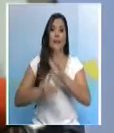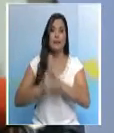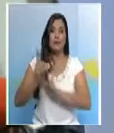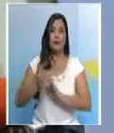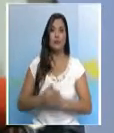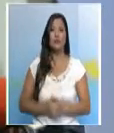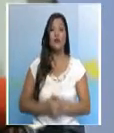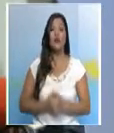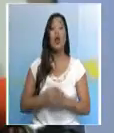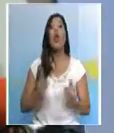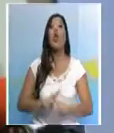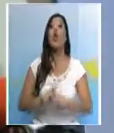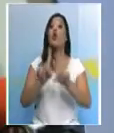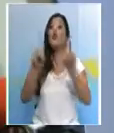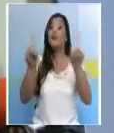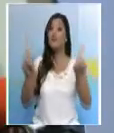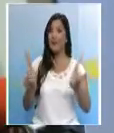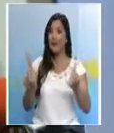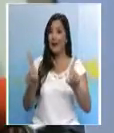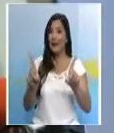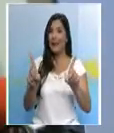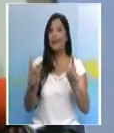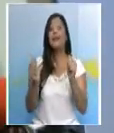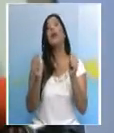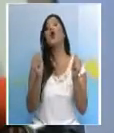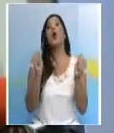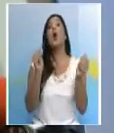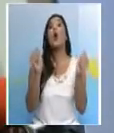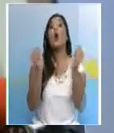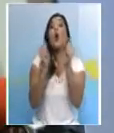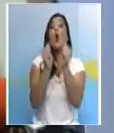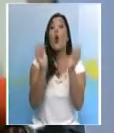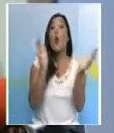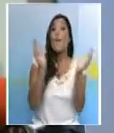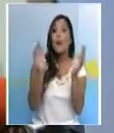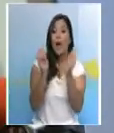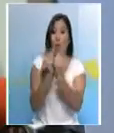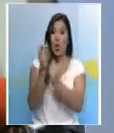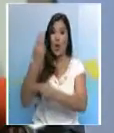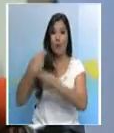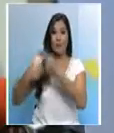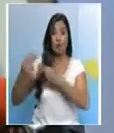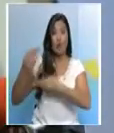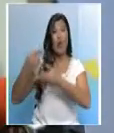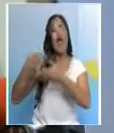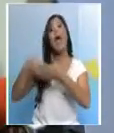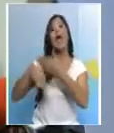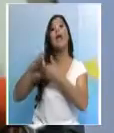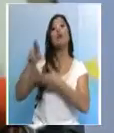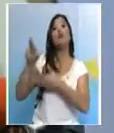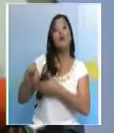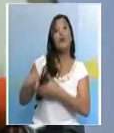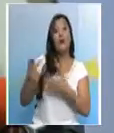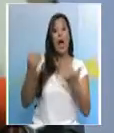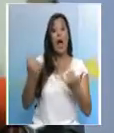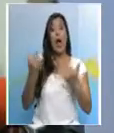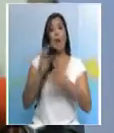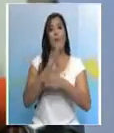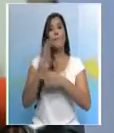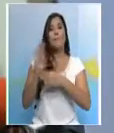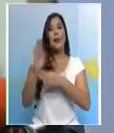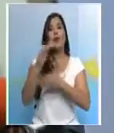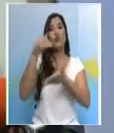Lo que es diferente esta vez con la historia de Costa Rica es que en esta oportunidad el Banco Central